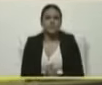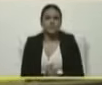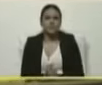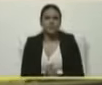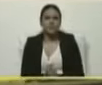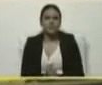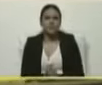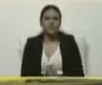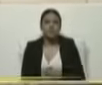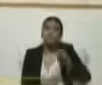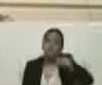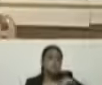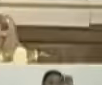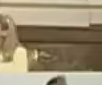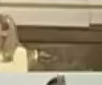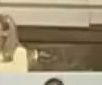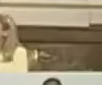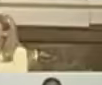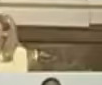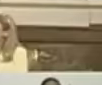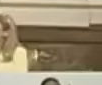no sabían lo que era un bot.